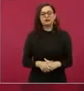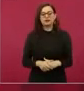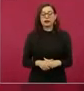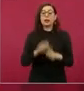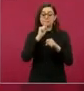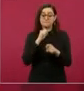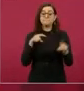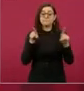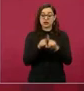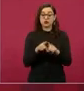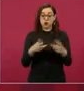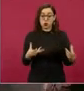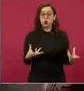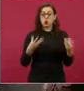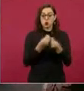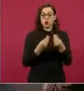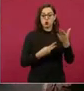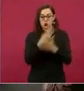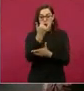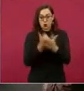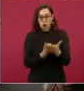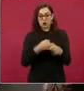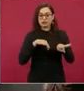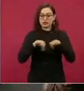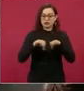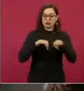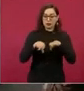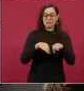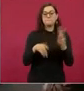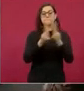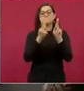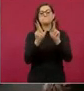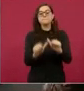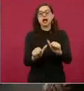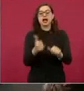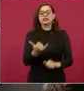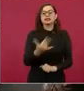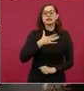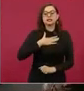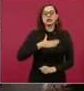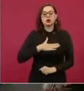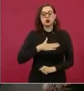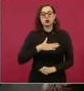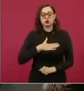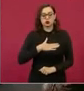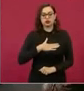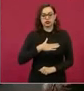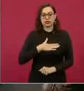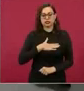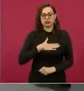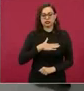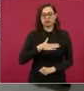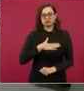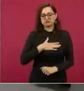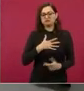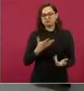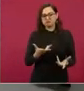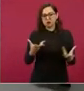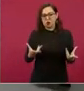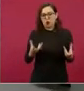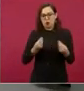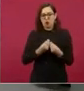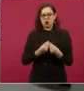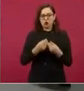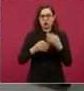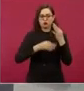trabaja con él en el proyecto que denominó Paz y Justicia en donde contribuyen